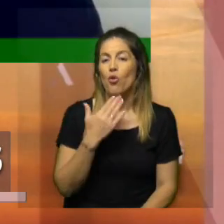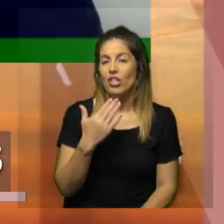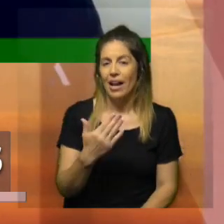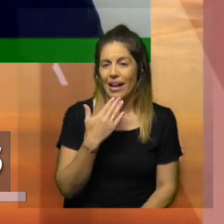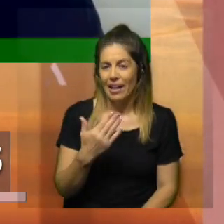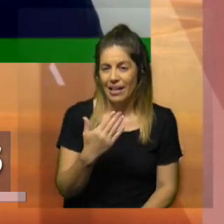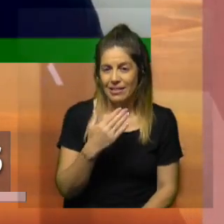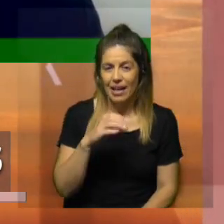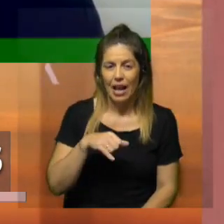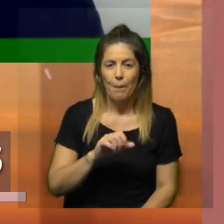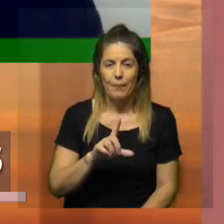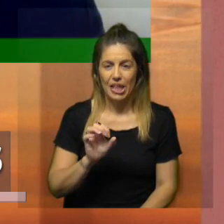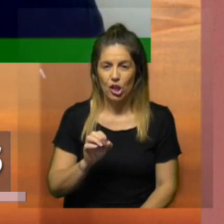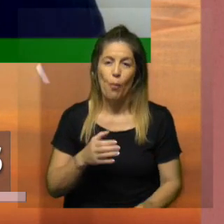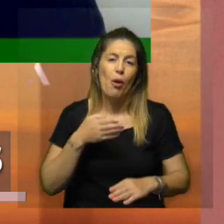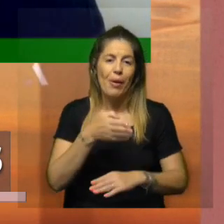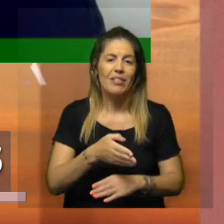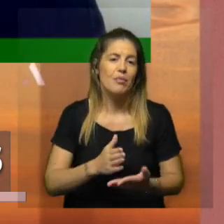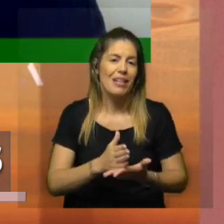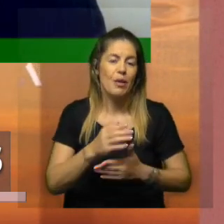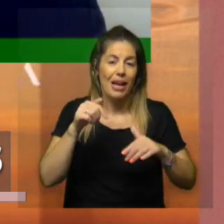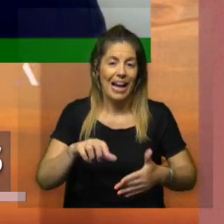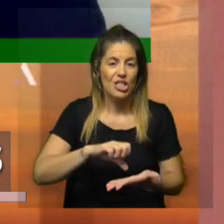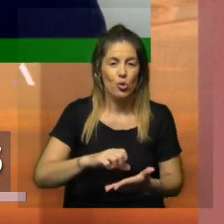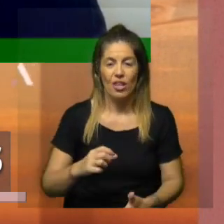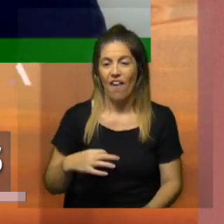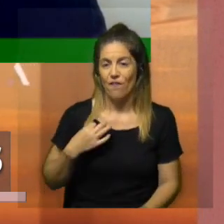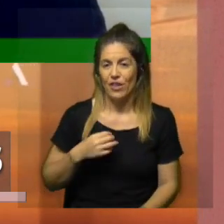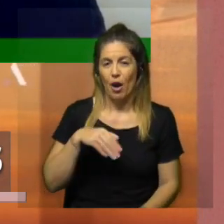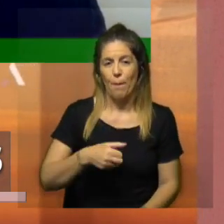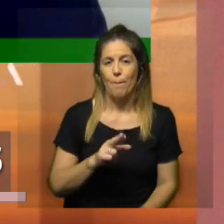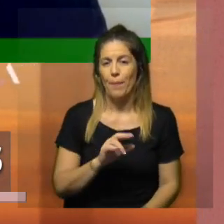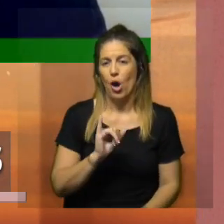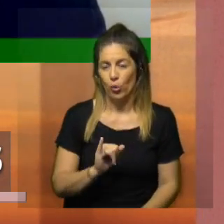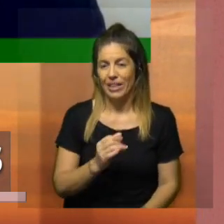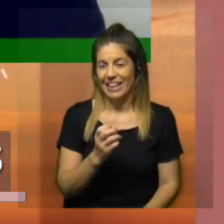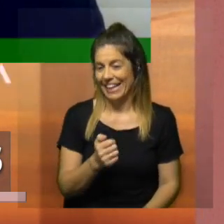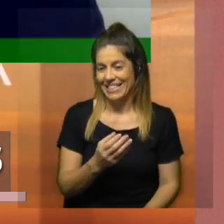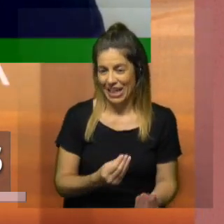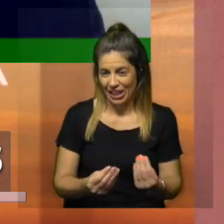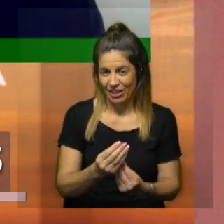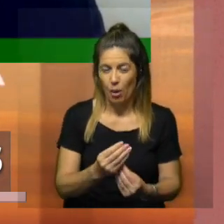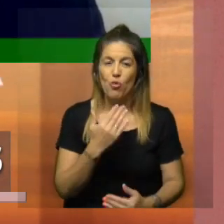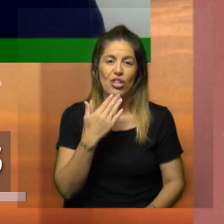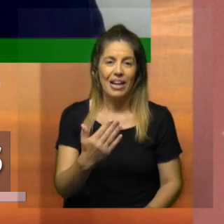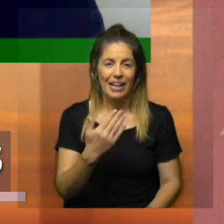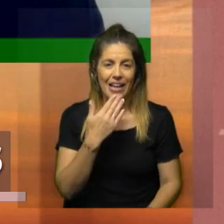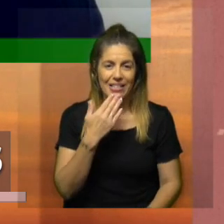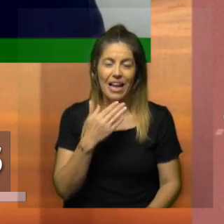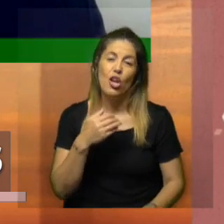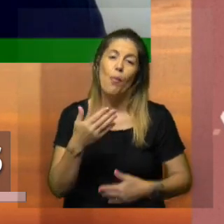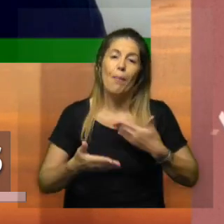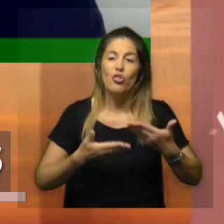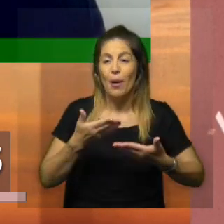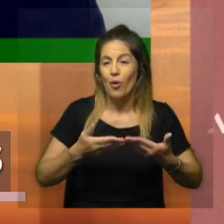gracias por participar siempre aquí en Ciudad Viva. Mauri Chamorro, que lo acabamos de incorporar, muchísimas gracias, y los vamos a estar